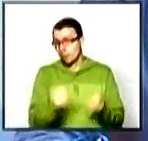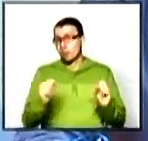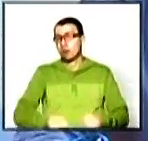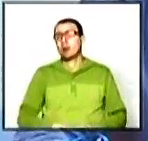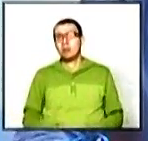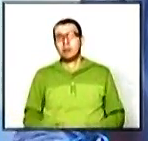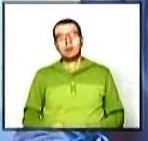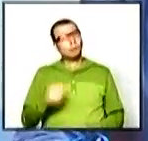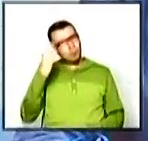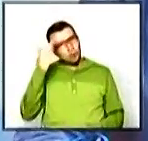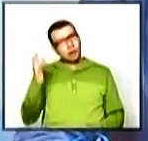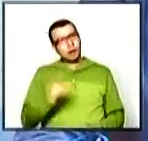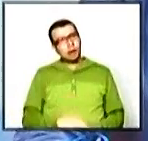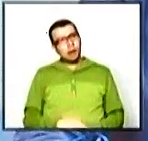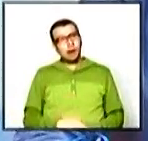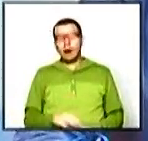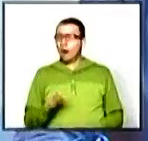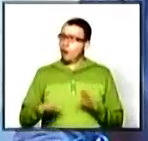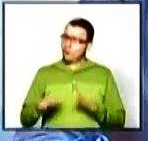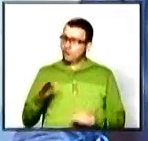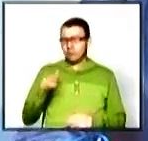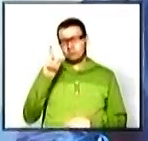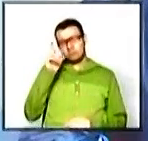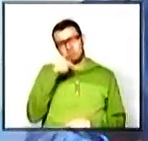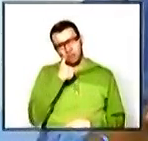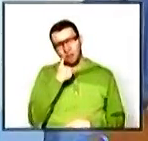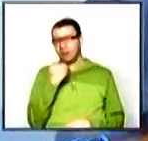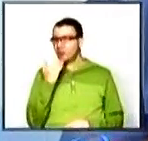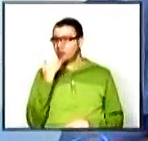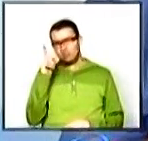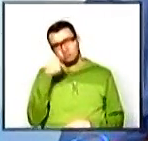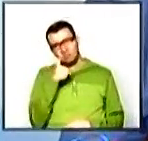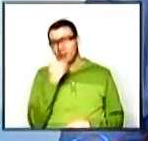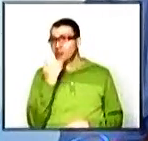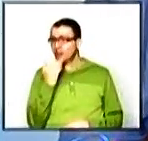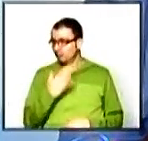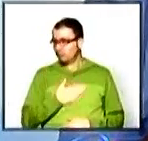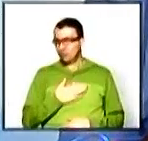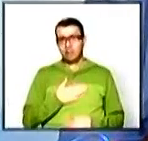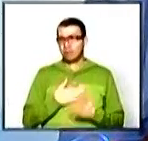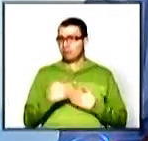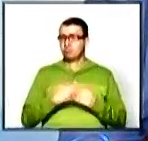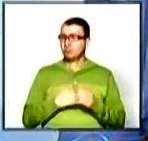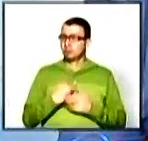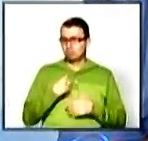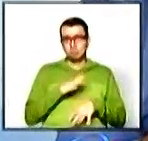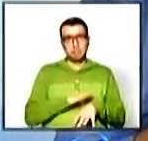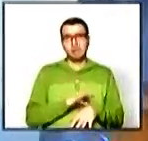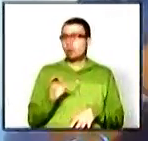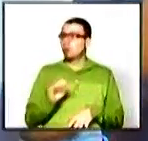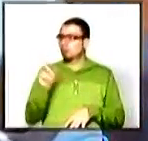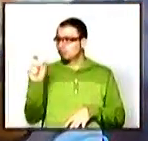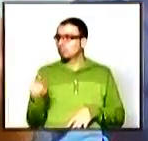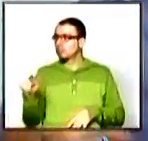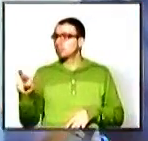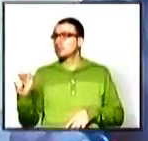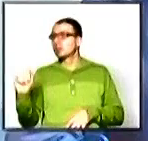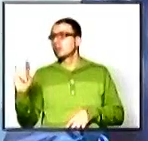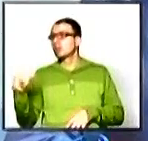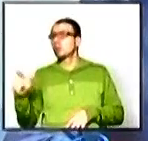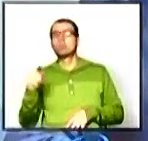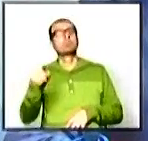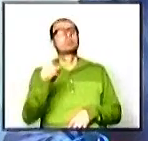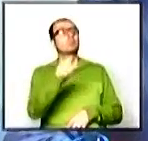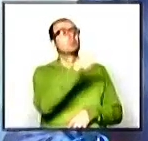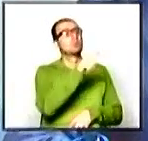realmente es muy triste cuando a mí, independiente que sea médico o no, o a Raúl o a cualquiera de los colegas